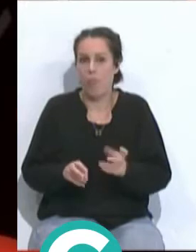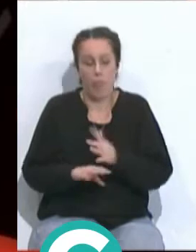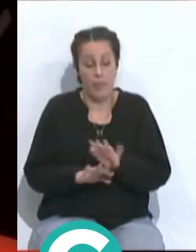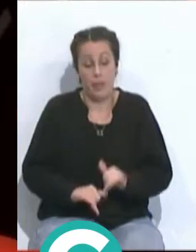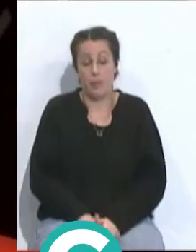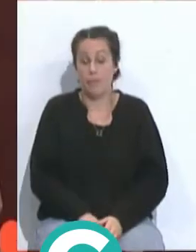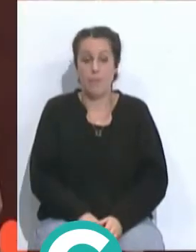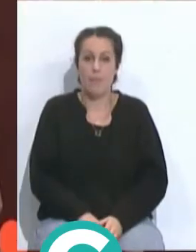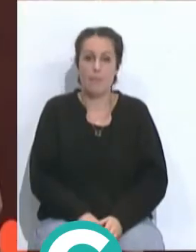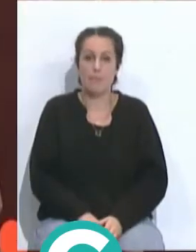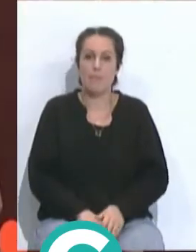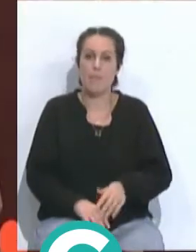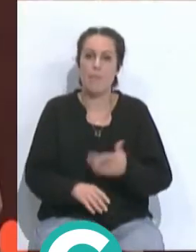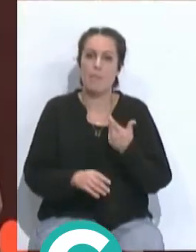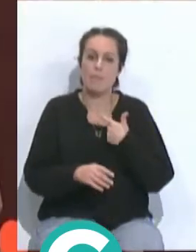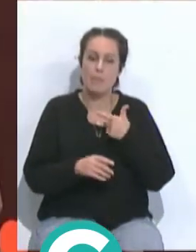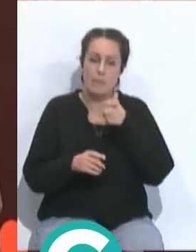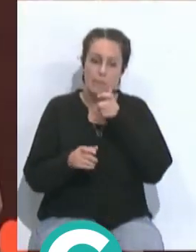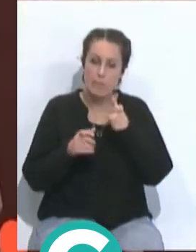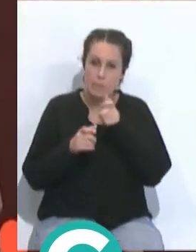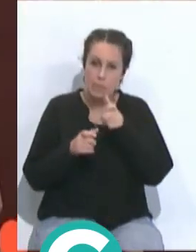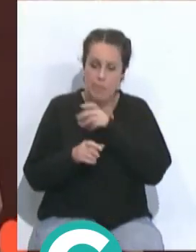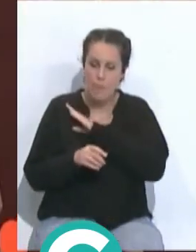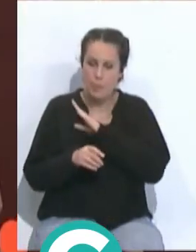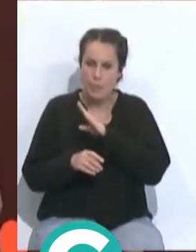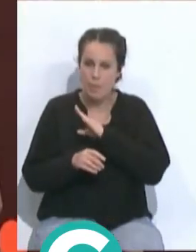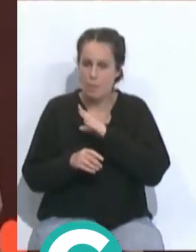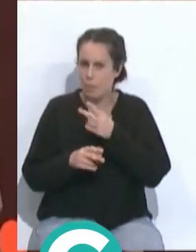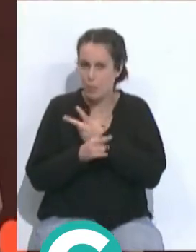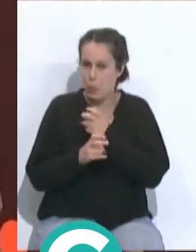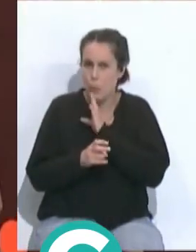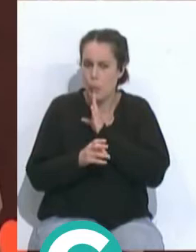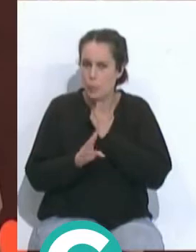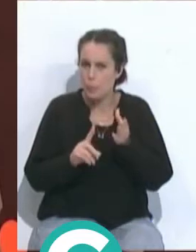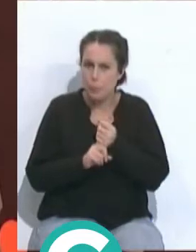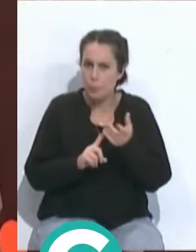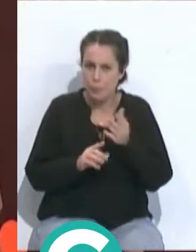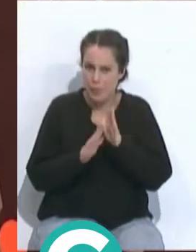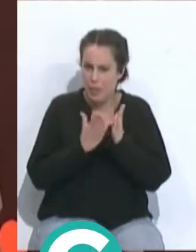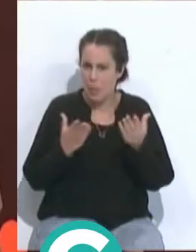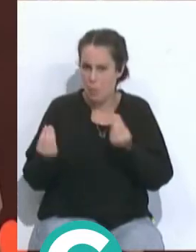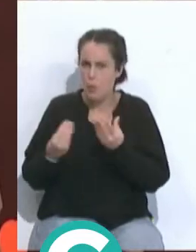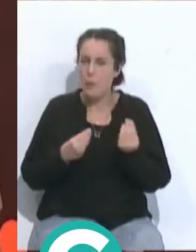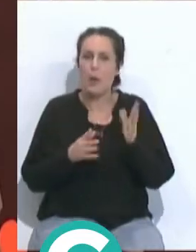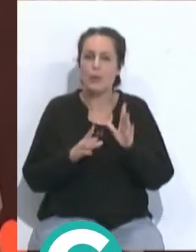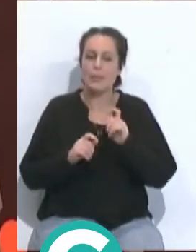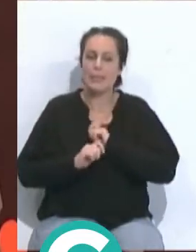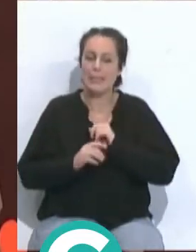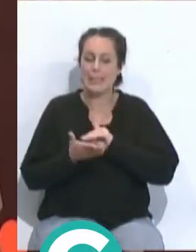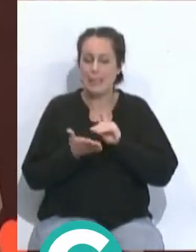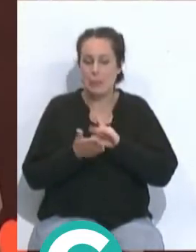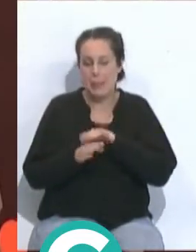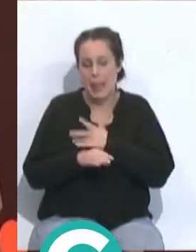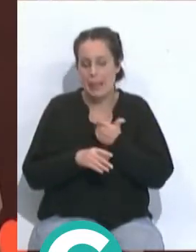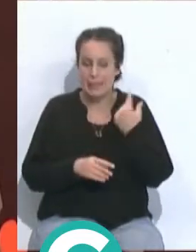feliz. Tras los versos del Capitán Veneno, ¿dónde podemos encontrarlo? Entiendo que en muchas librerías, pero bueno, danos los datos pues, para tener